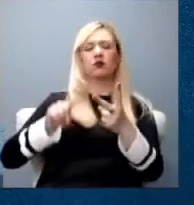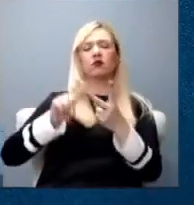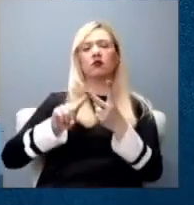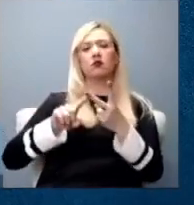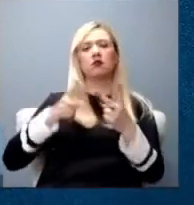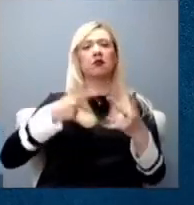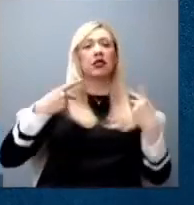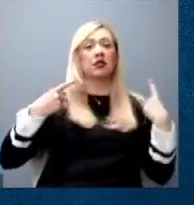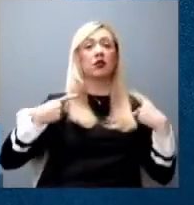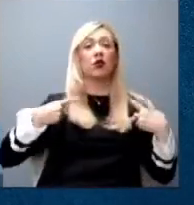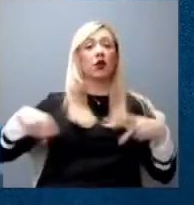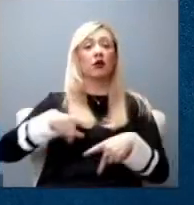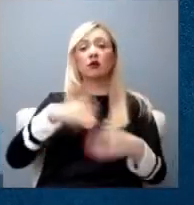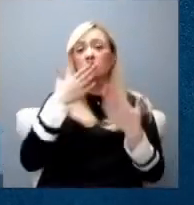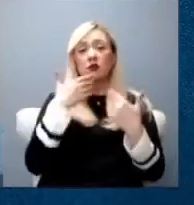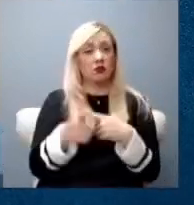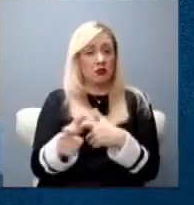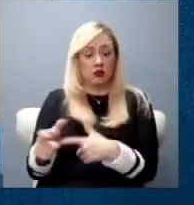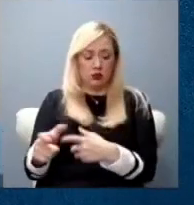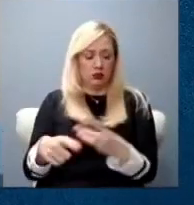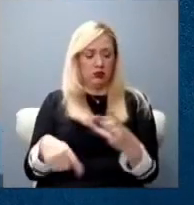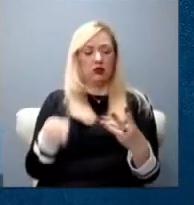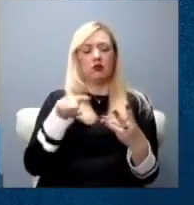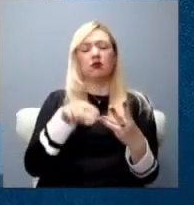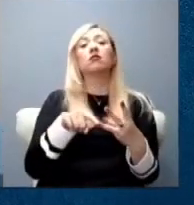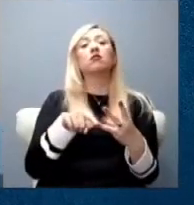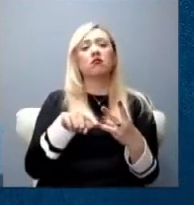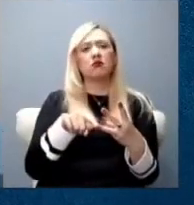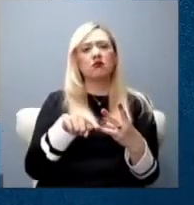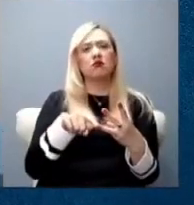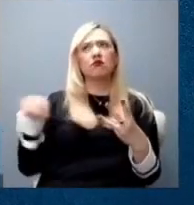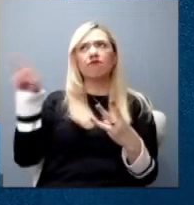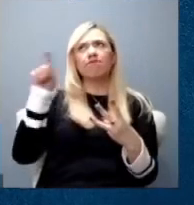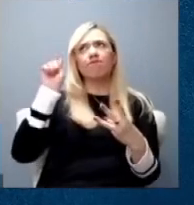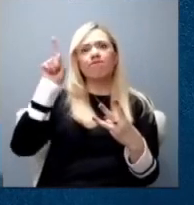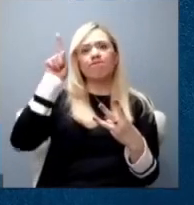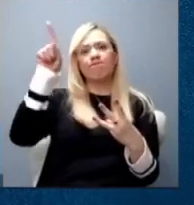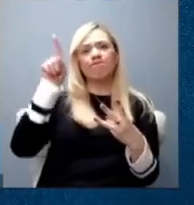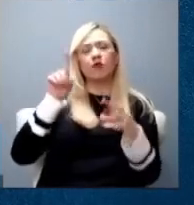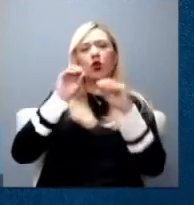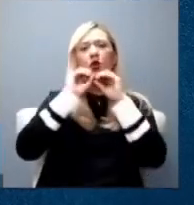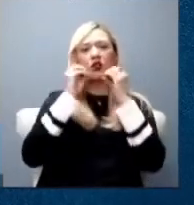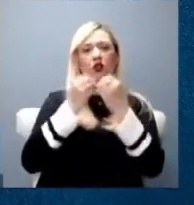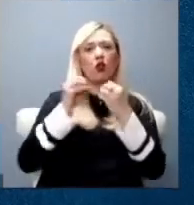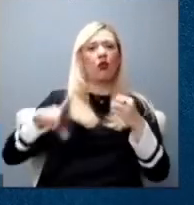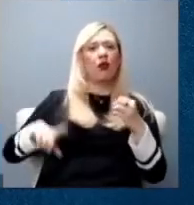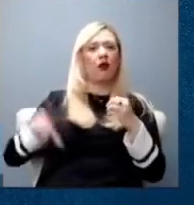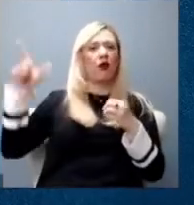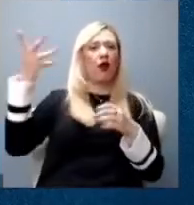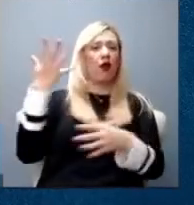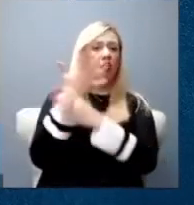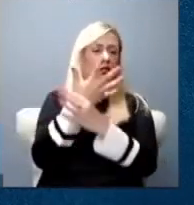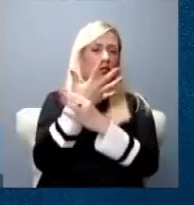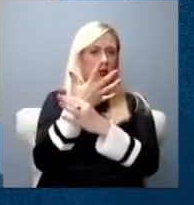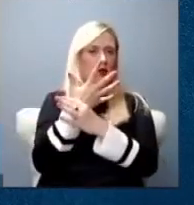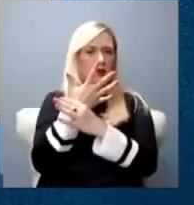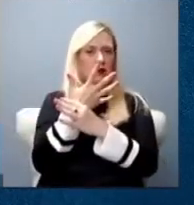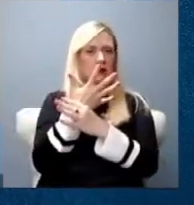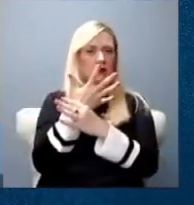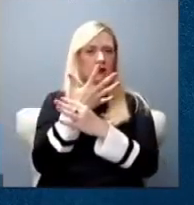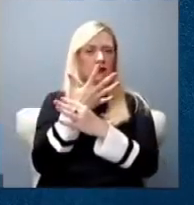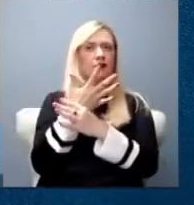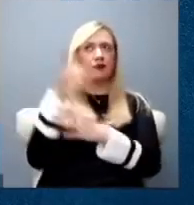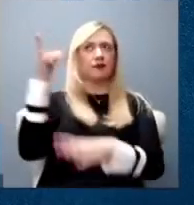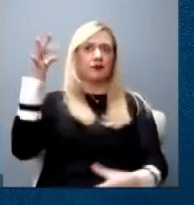civil; y 3, que se cometan de conformidad con una política de Estado o de una organización. Y en este sentido, digamos que la Corte